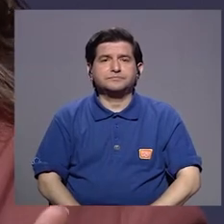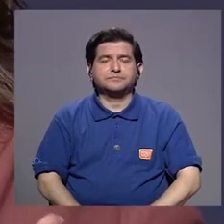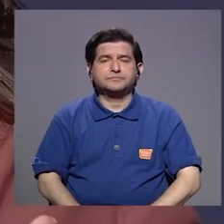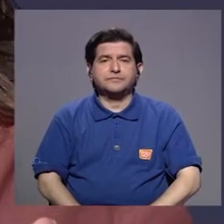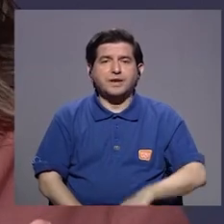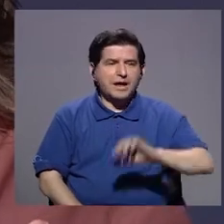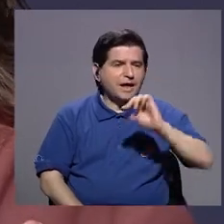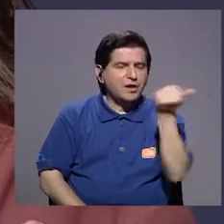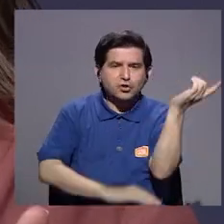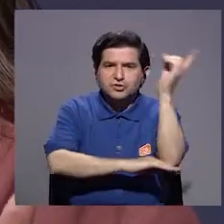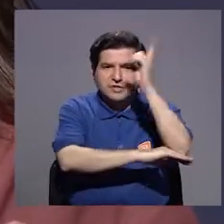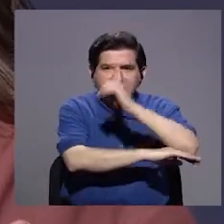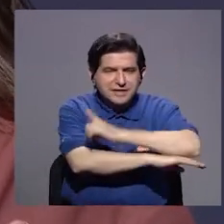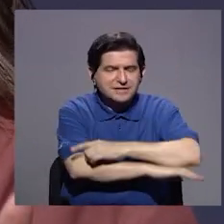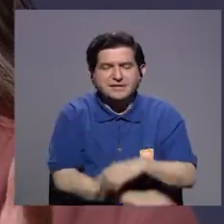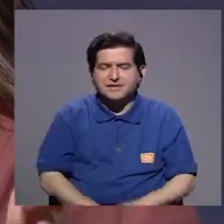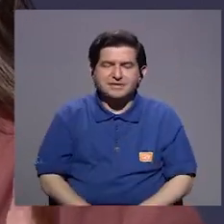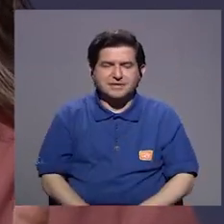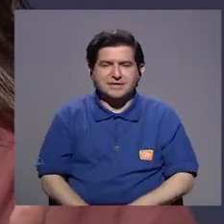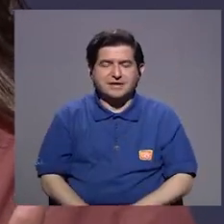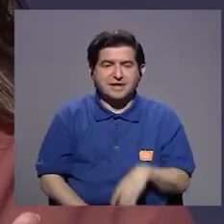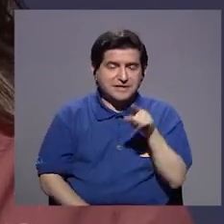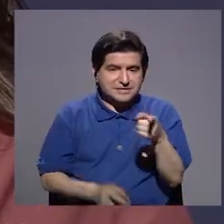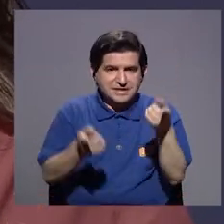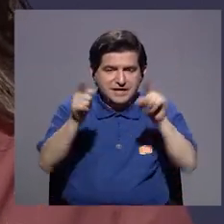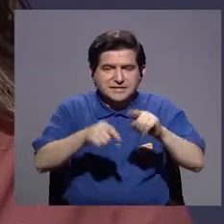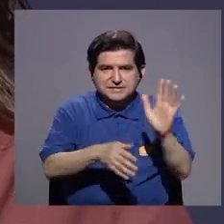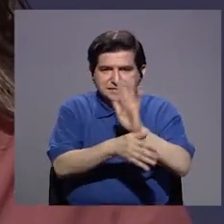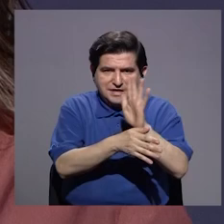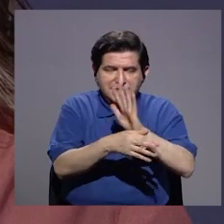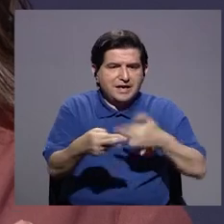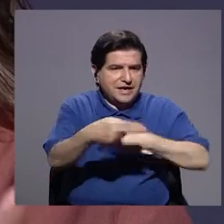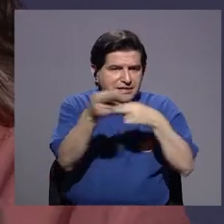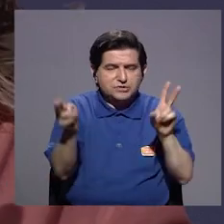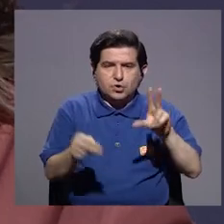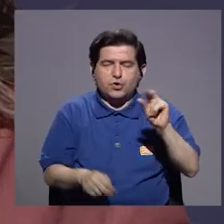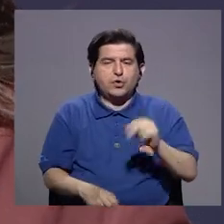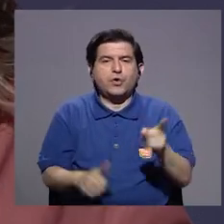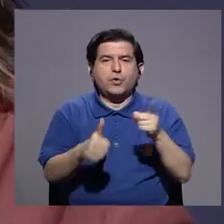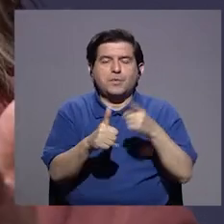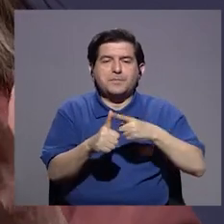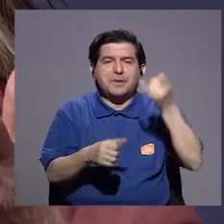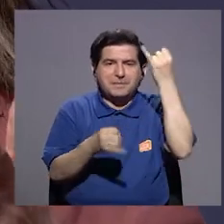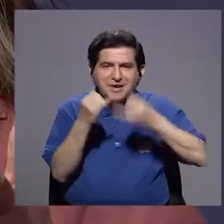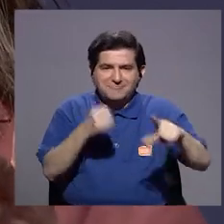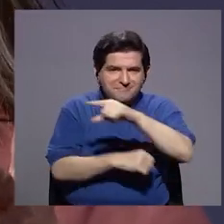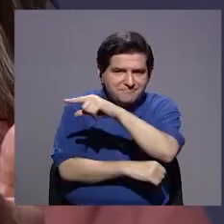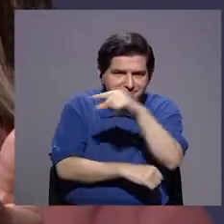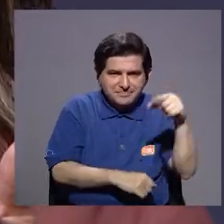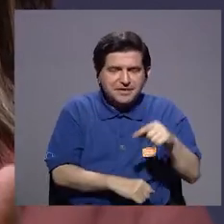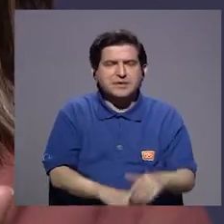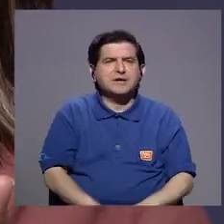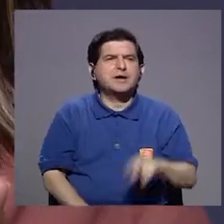no van a ser los 10 días que van a estar las películas en las regiones. El primer fin de semana, es